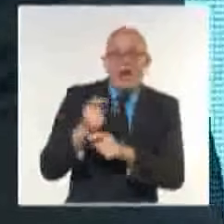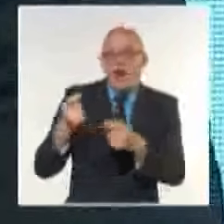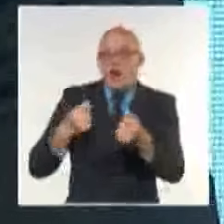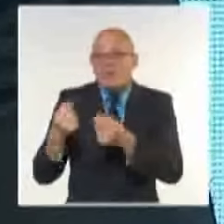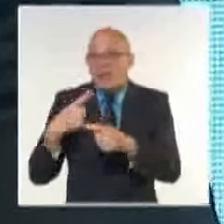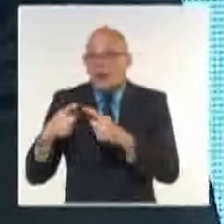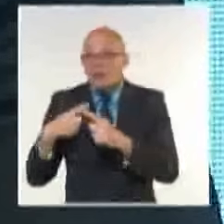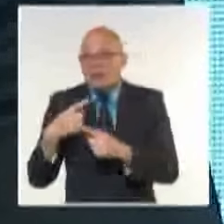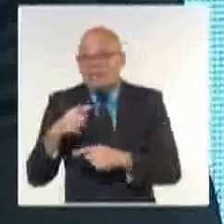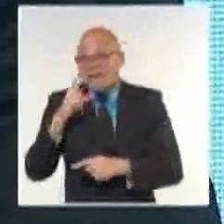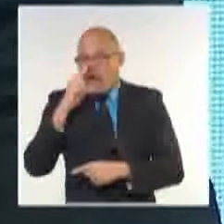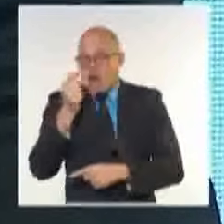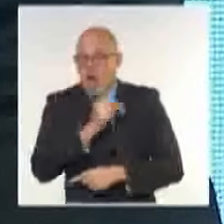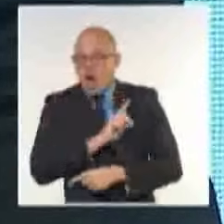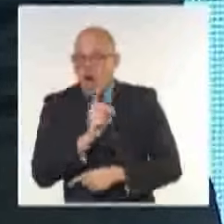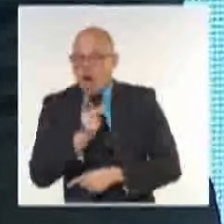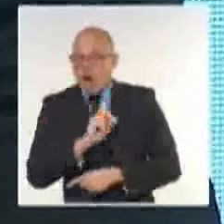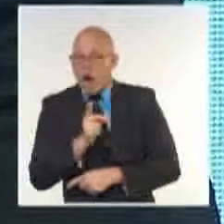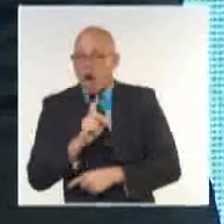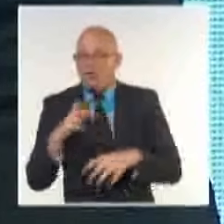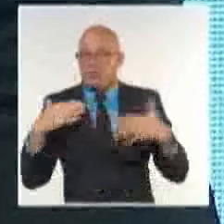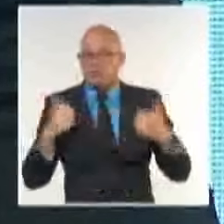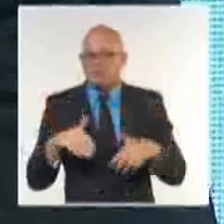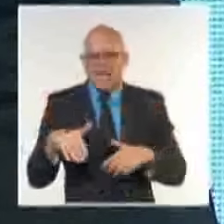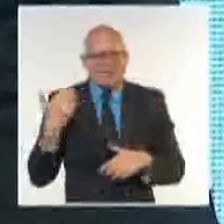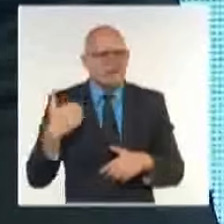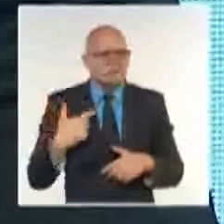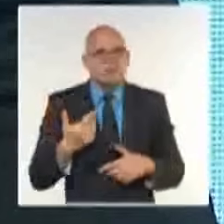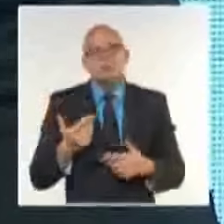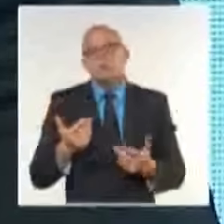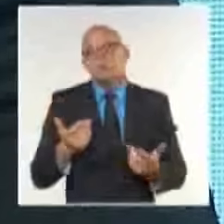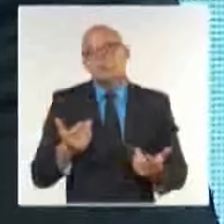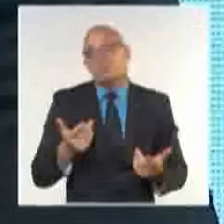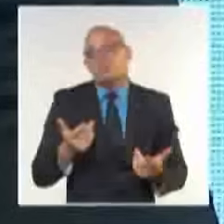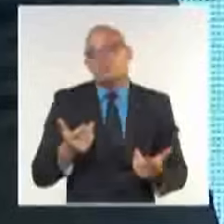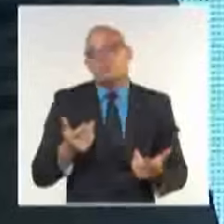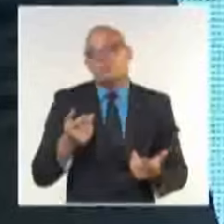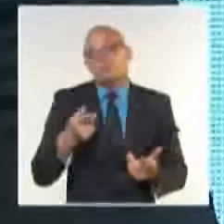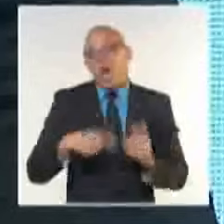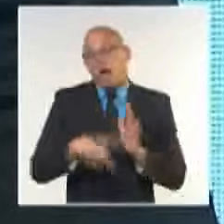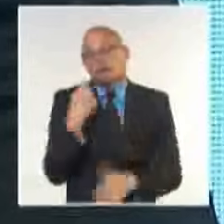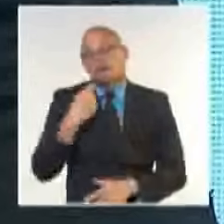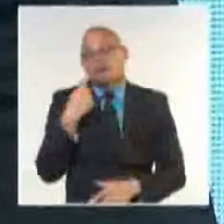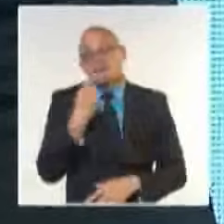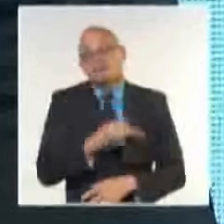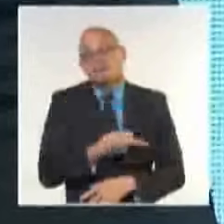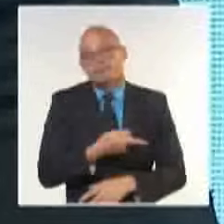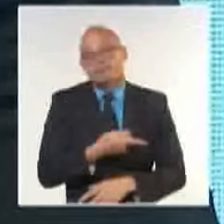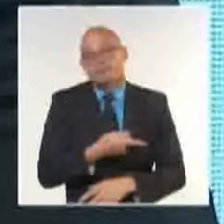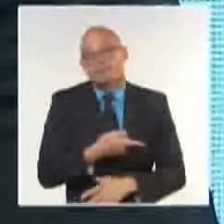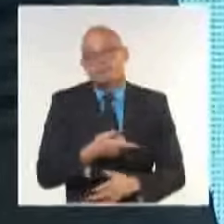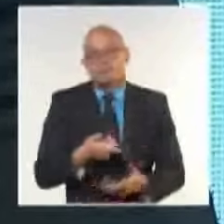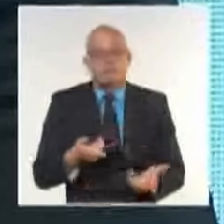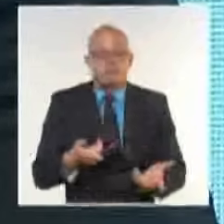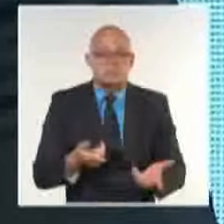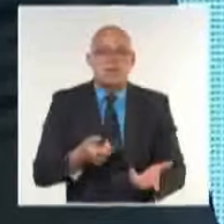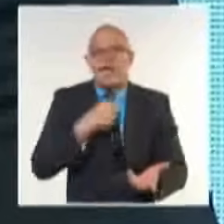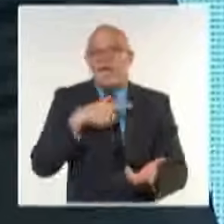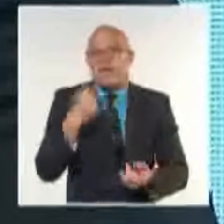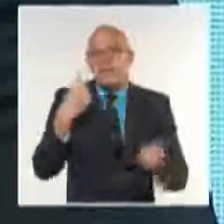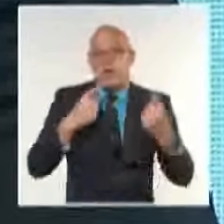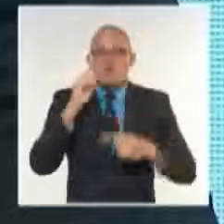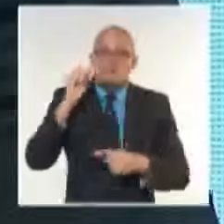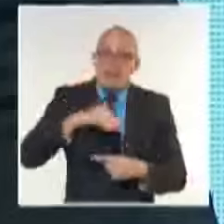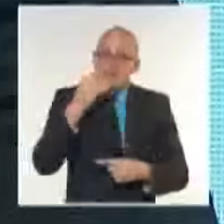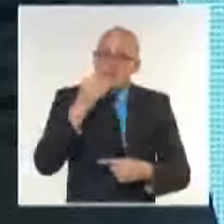aunque ustedes estaban manifestándolo, que aunque estos pagos anticipados pudieran estar en la legislación